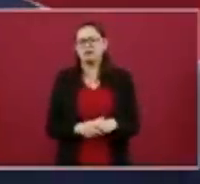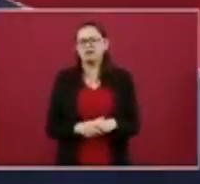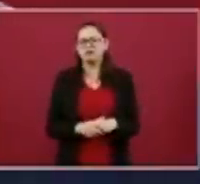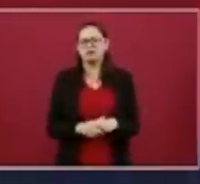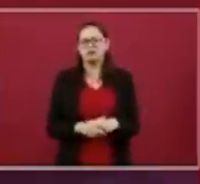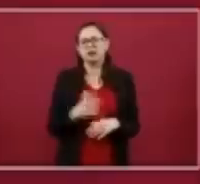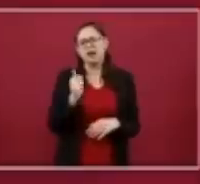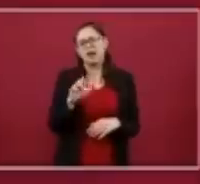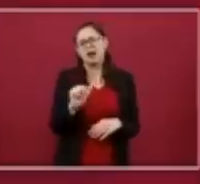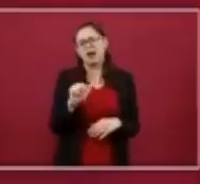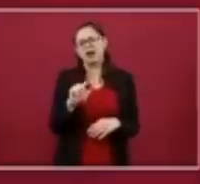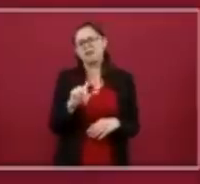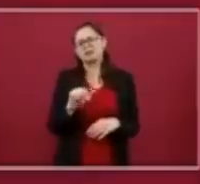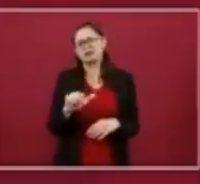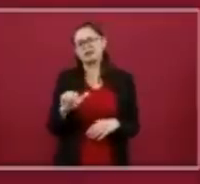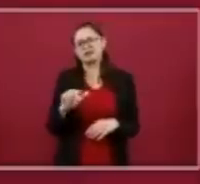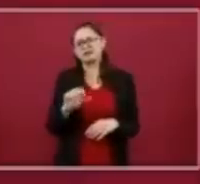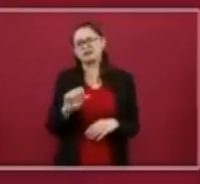Garza Sada.